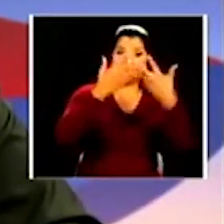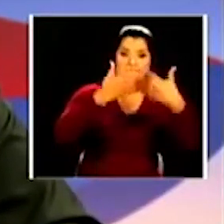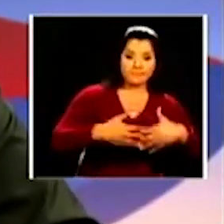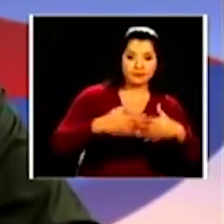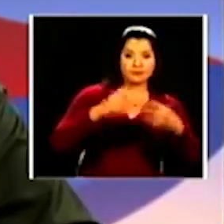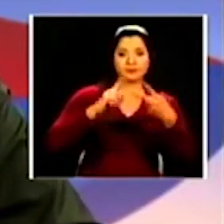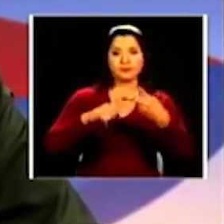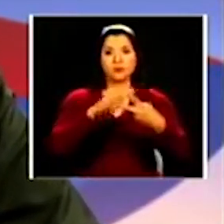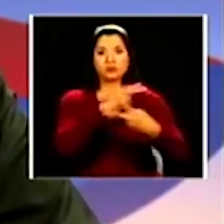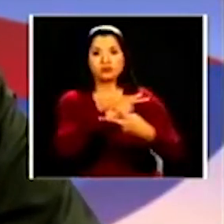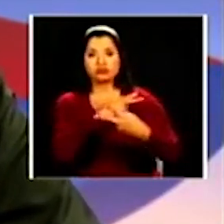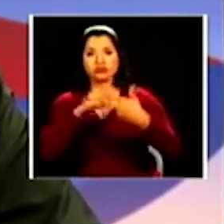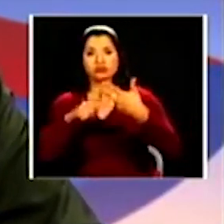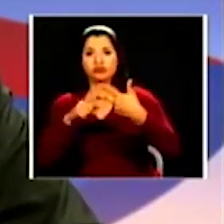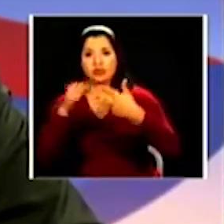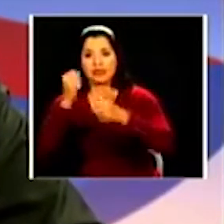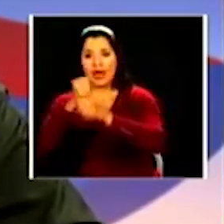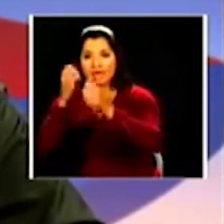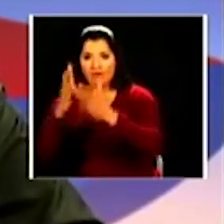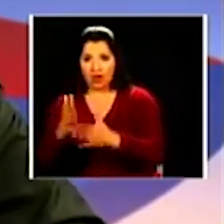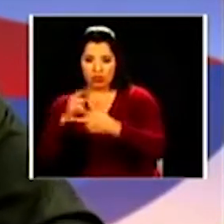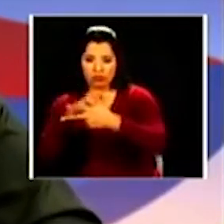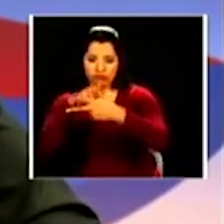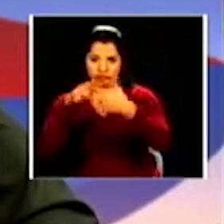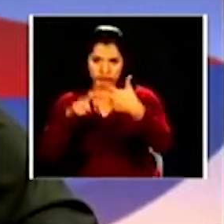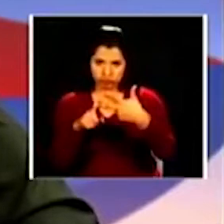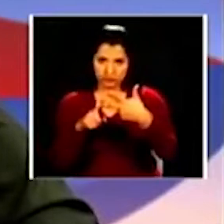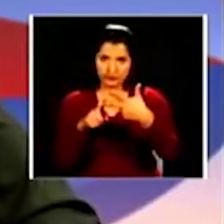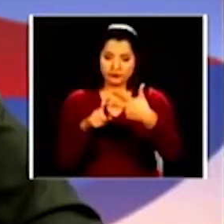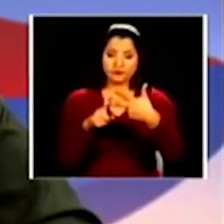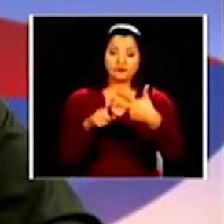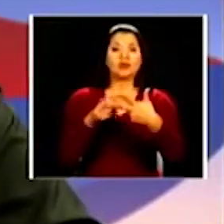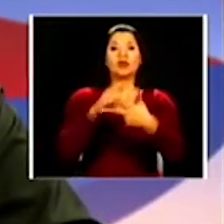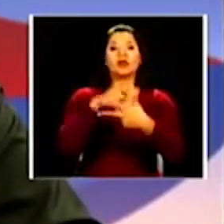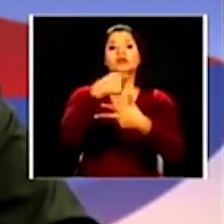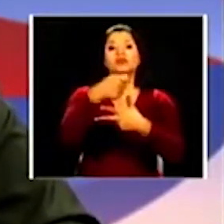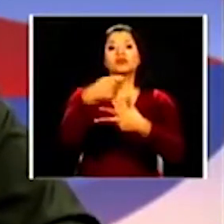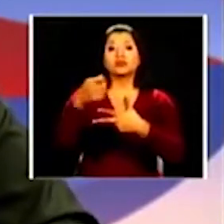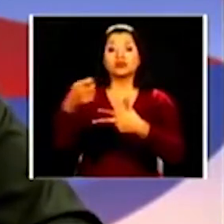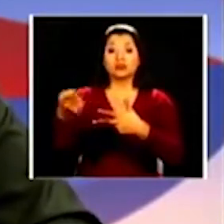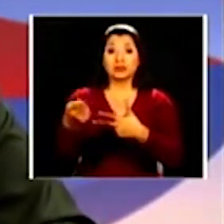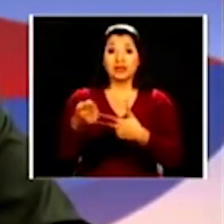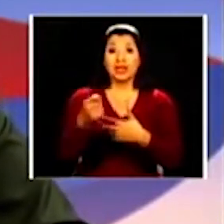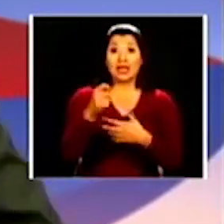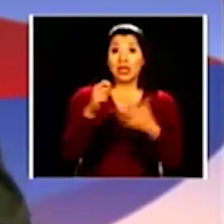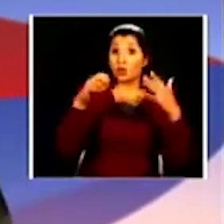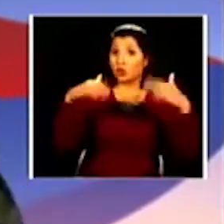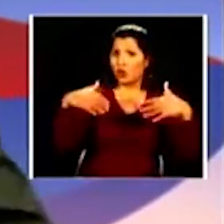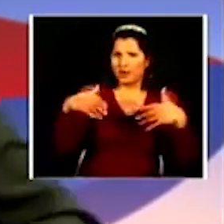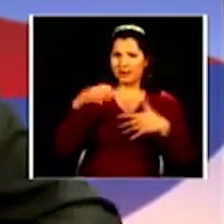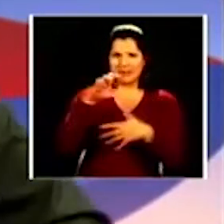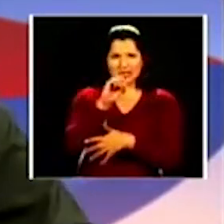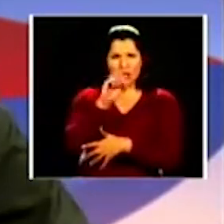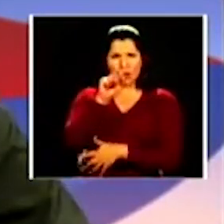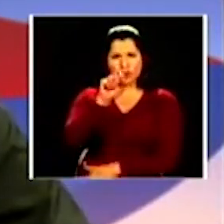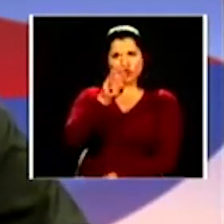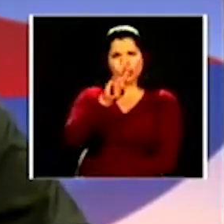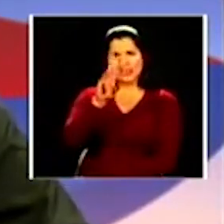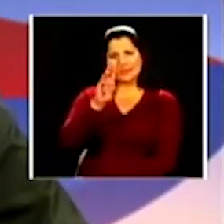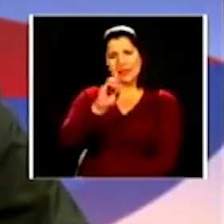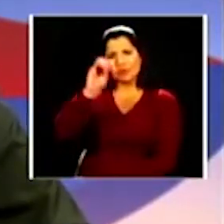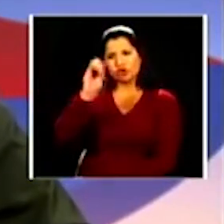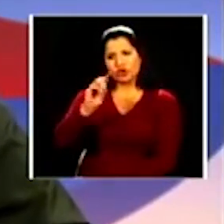el caso de un 0,66% que ha tenido o que tiene que aportar el Estado, no se ha dado ese aporte, lo cual por supuesto representa un